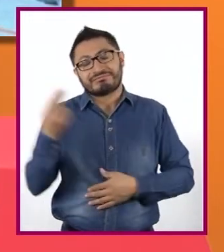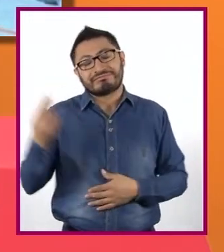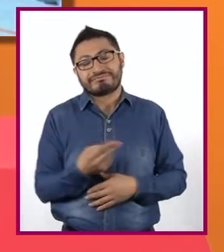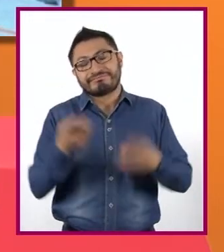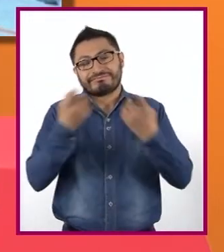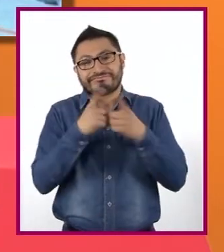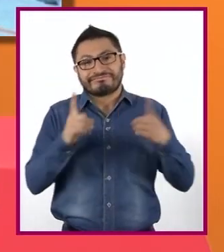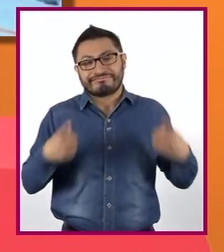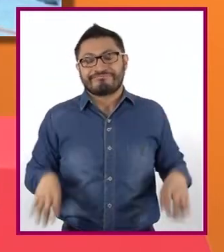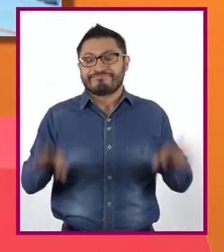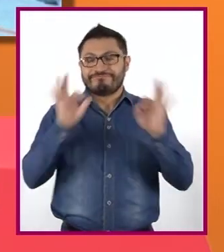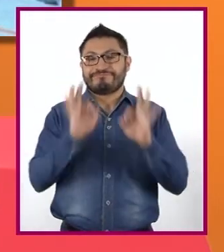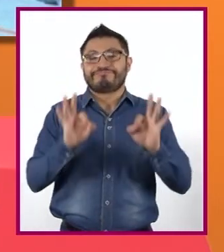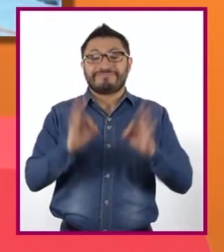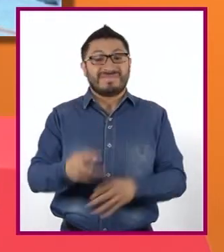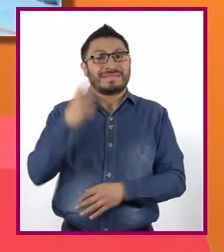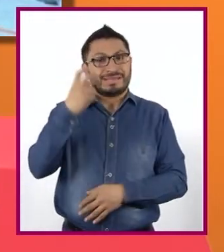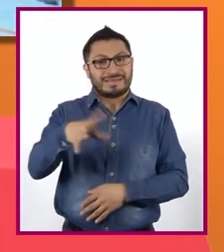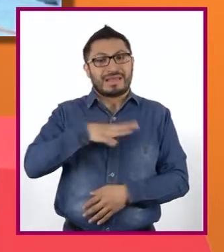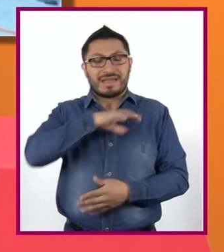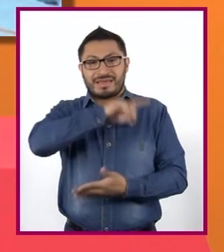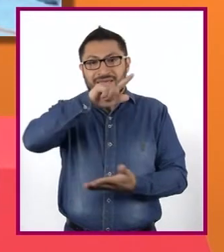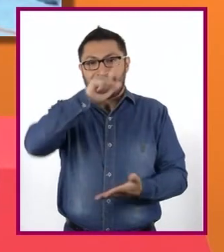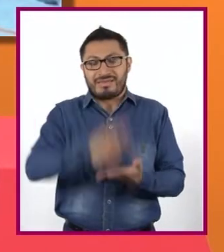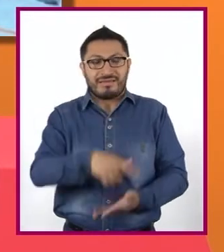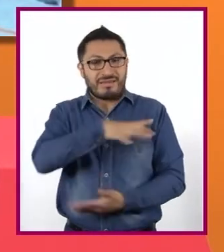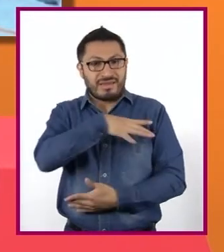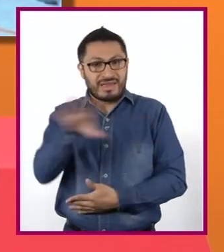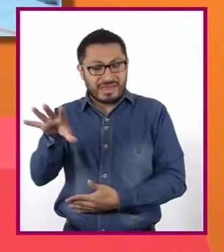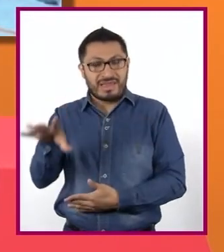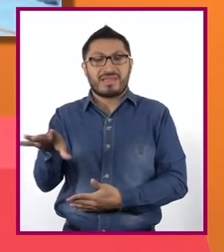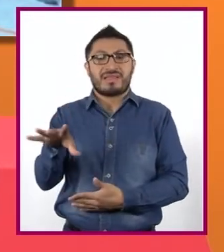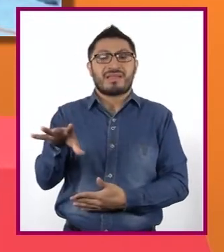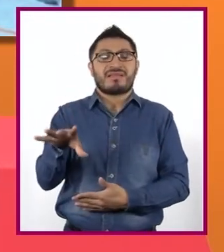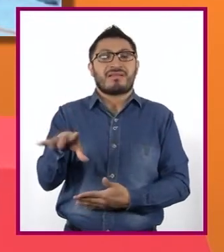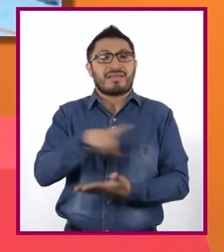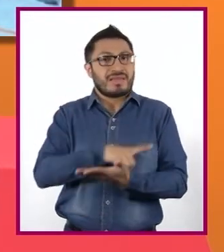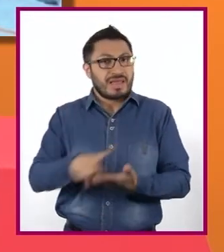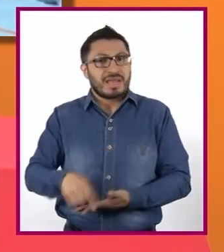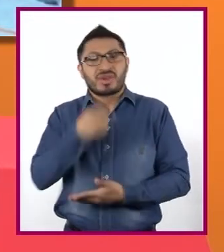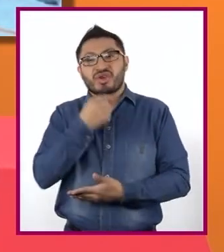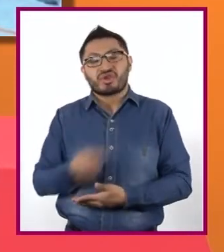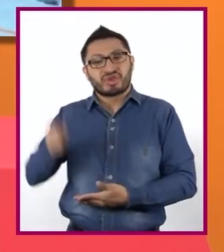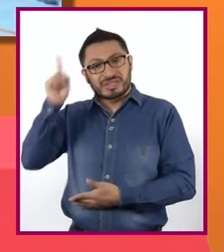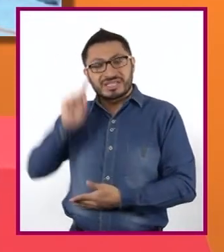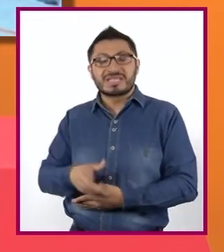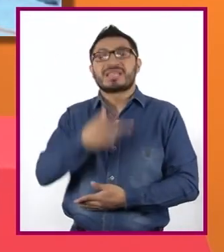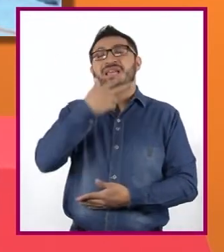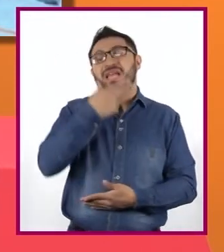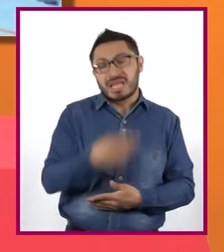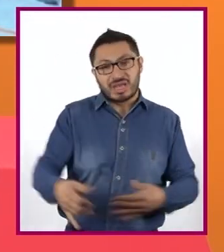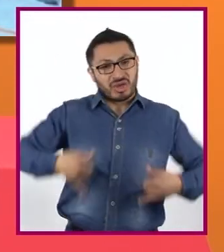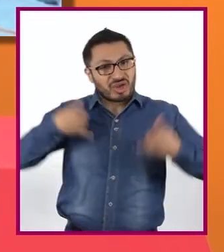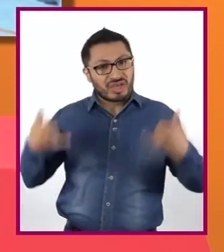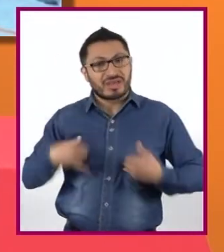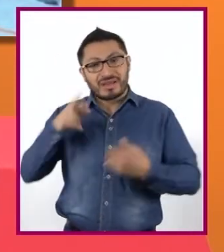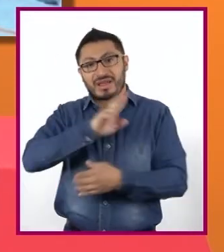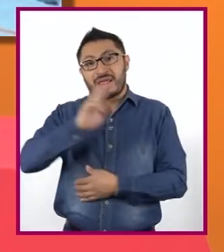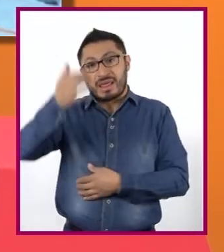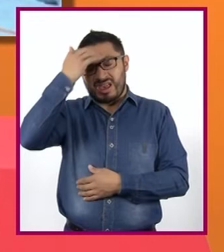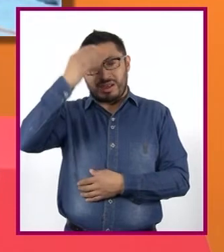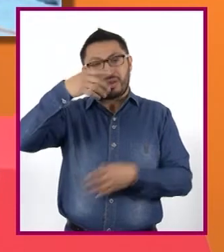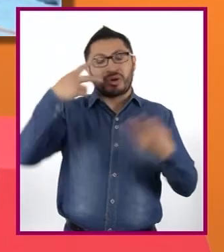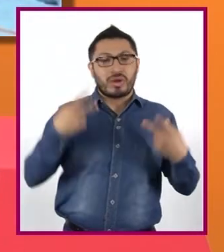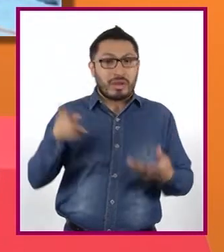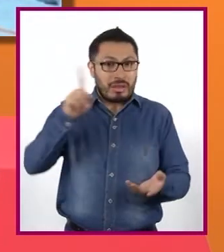integral. Para ello existe la Ley General de los Derechos de las Niñas, Niños y Adolescentes, que les reconoce como